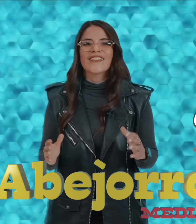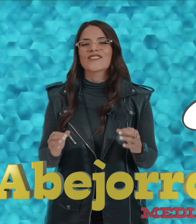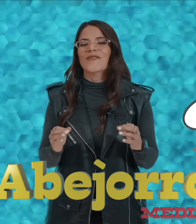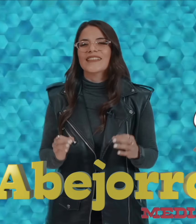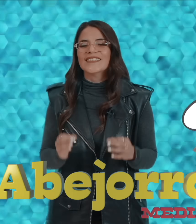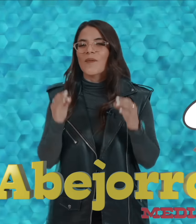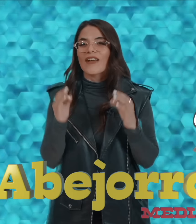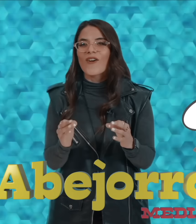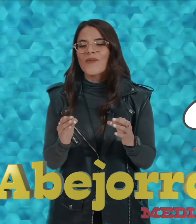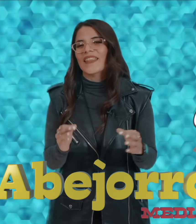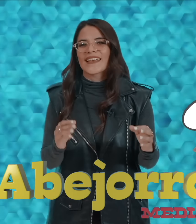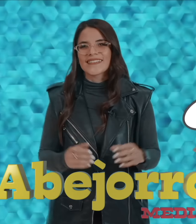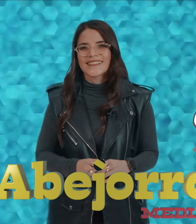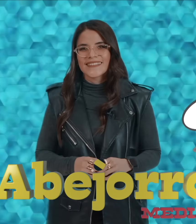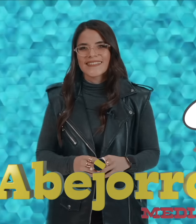sociales nos encuentras como ajorro media